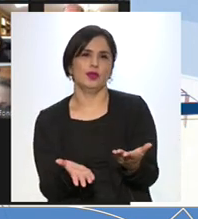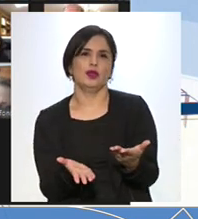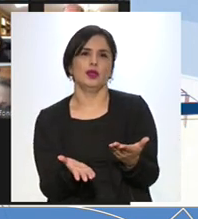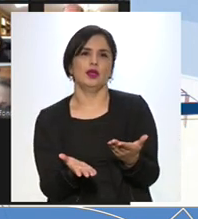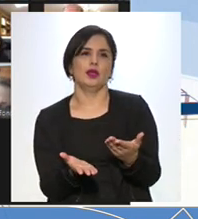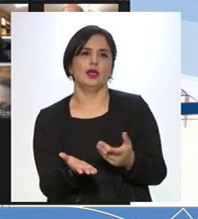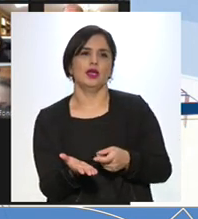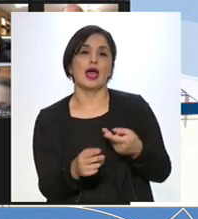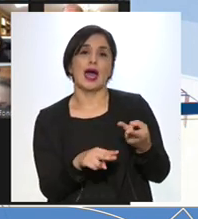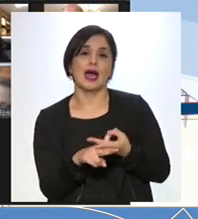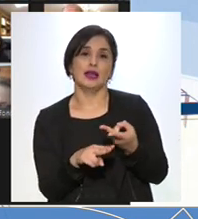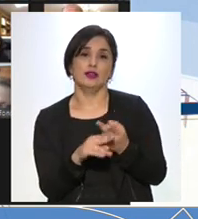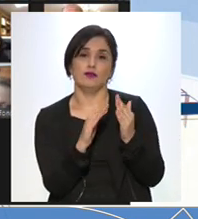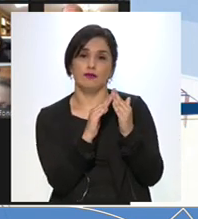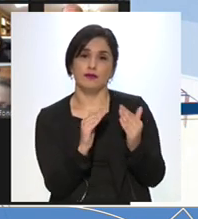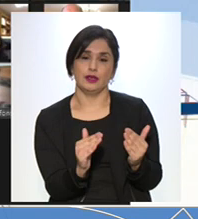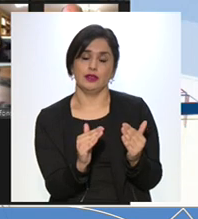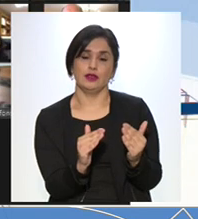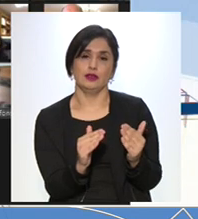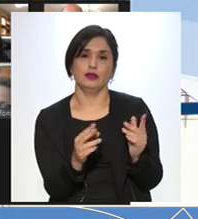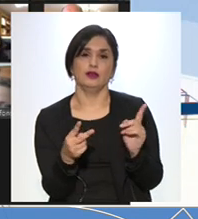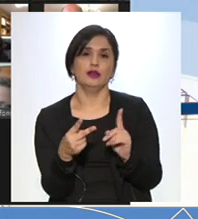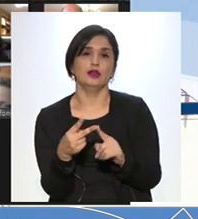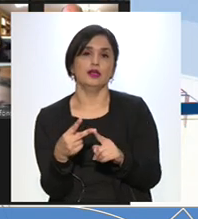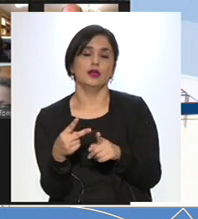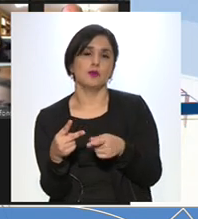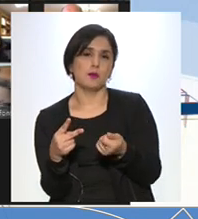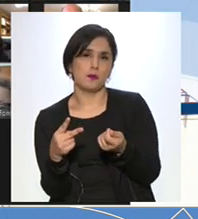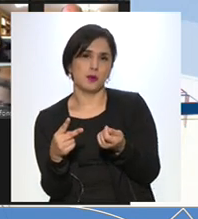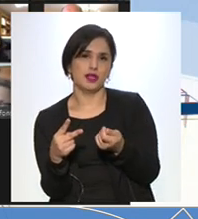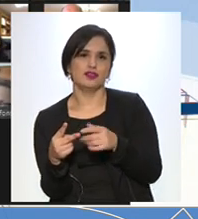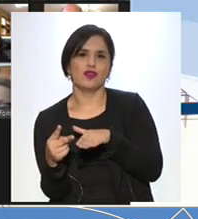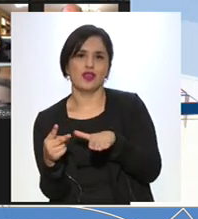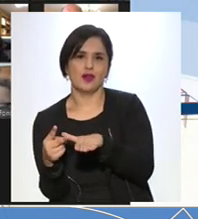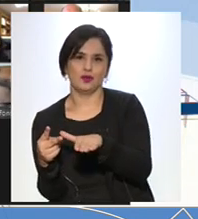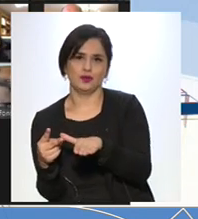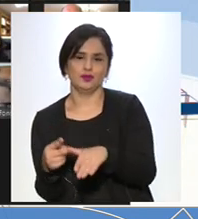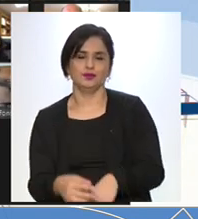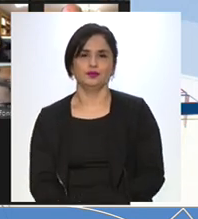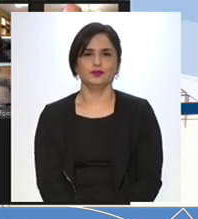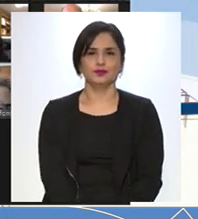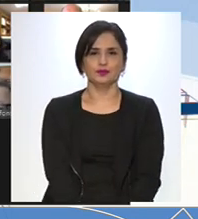vivienda y los precios de automóviles.